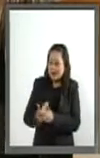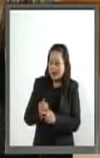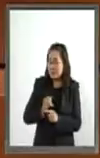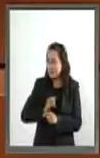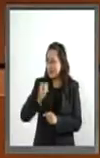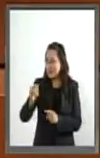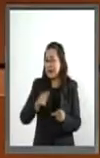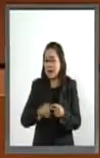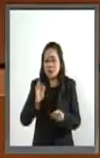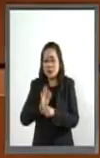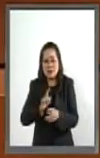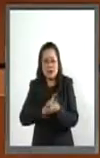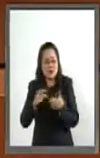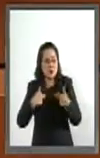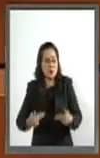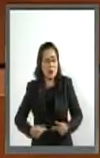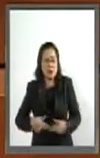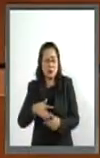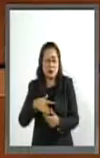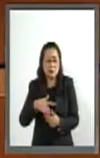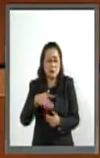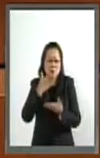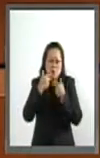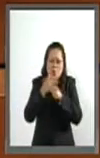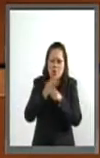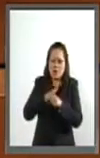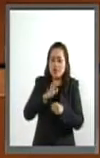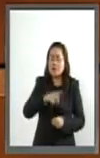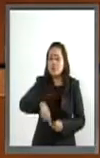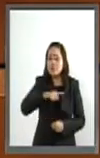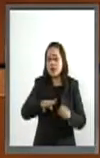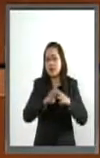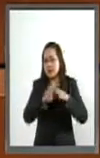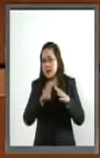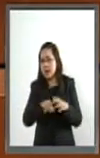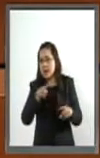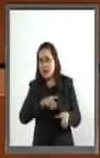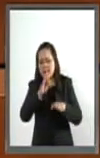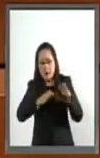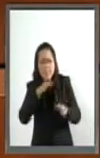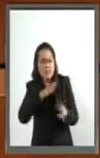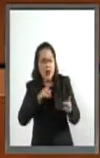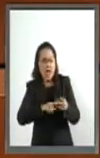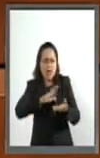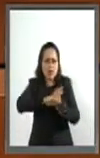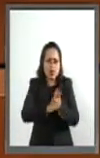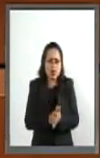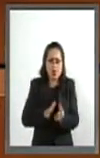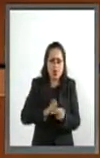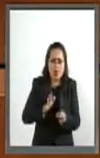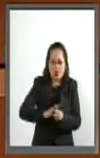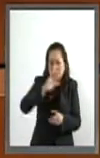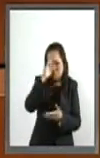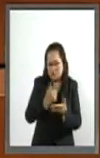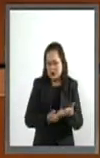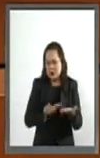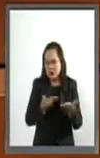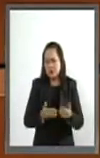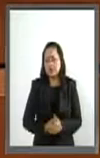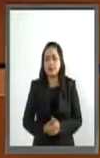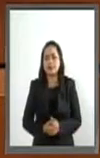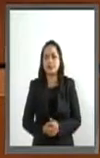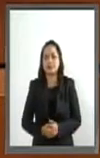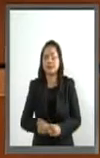humanos. Los migrantes diariamente son víctimas de malos tratos, actos de discriminación y xenofobia. Son